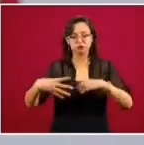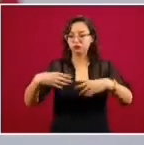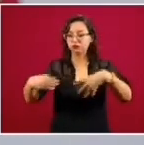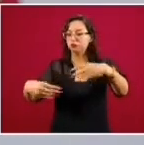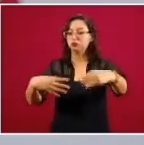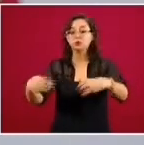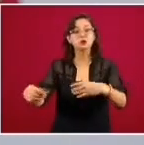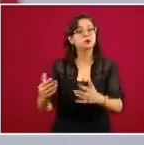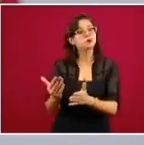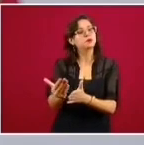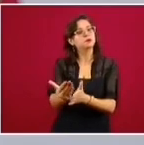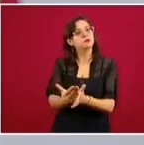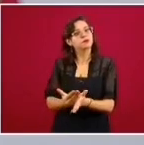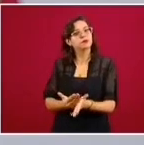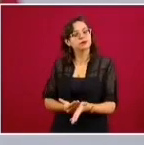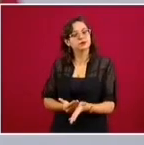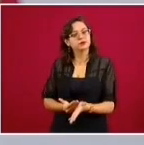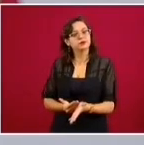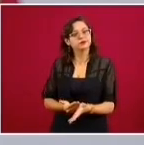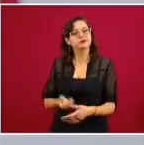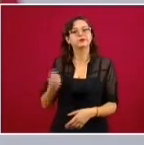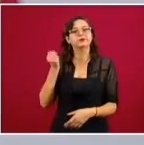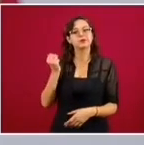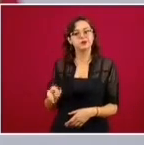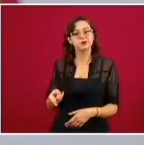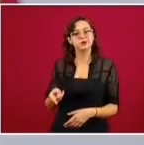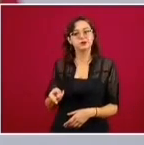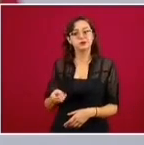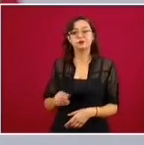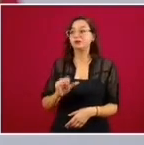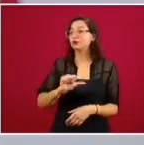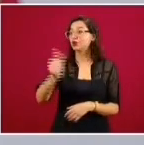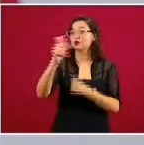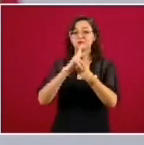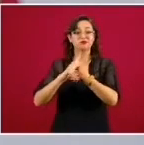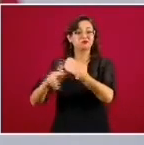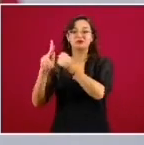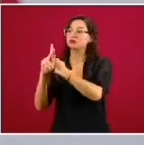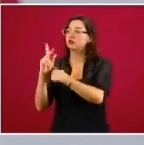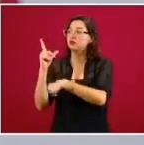de crecimiento de la curva epidémica. Pocos países lo han logrado.